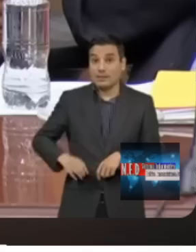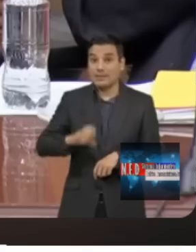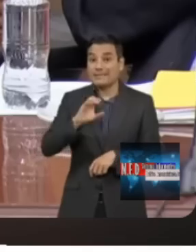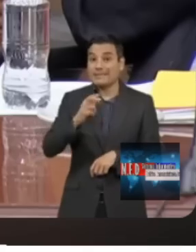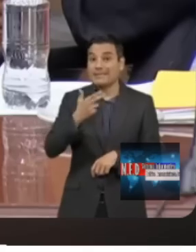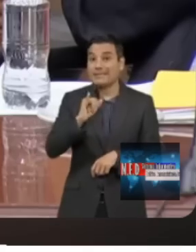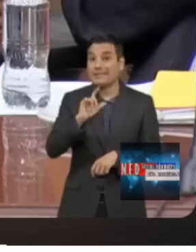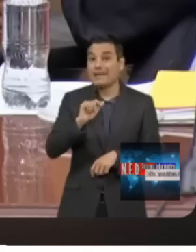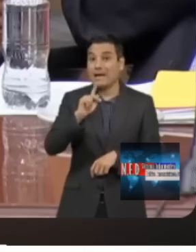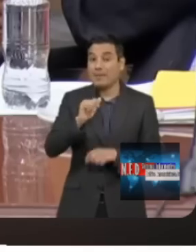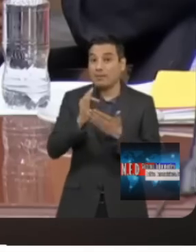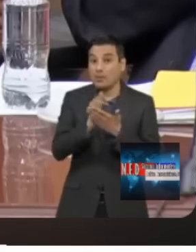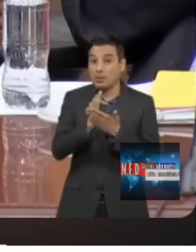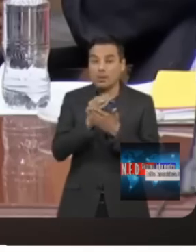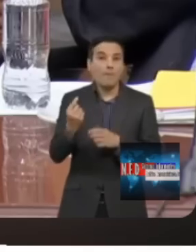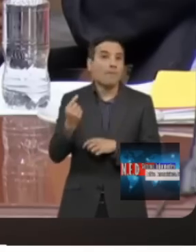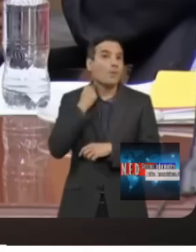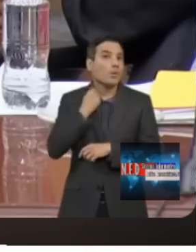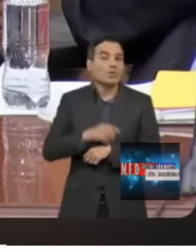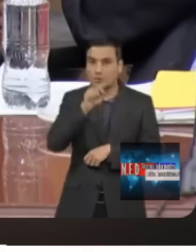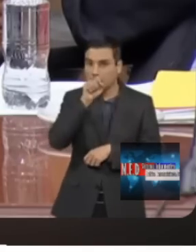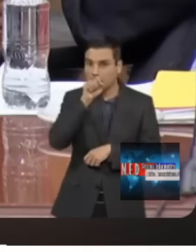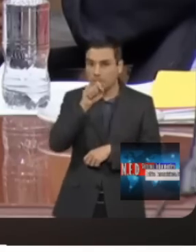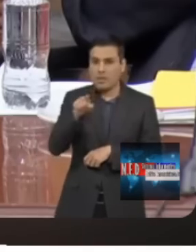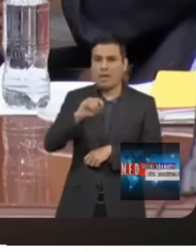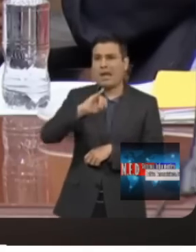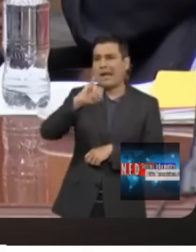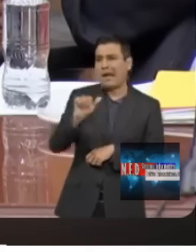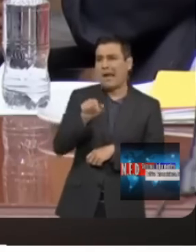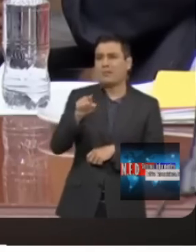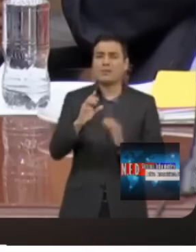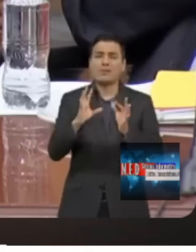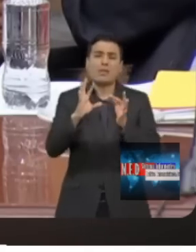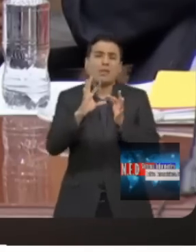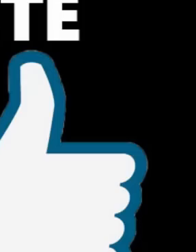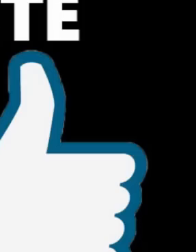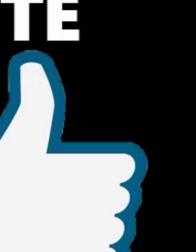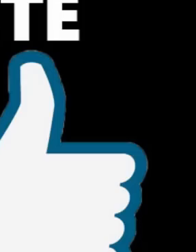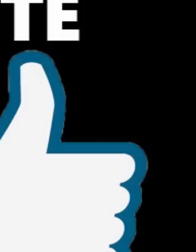judicial que está completamente podrido. Amigos, me despido y nos vemos en el próximo video.